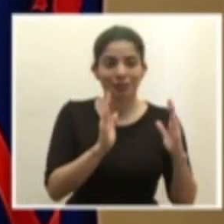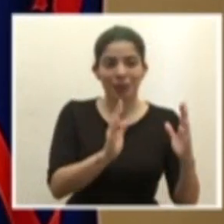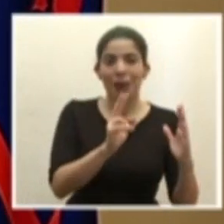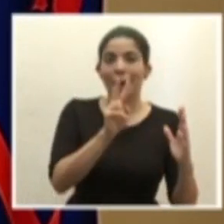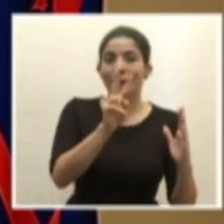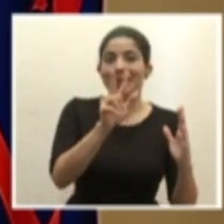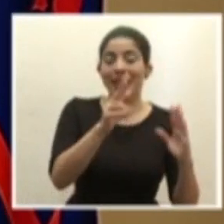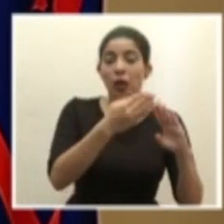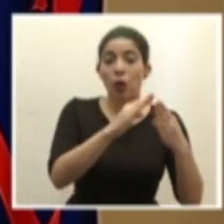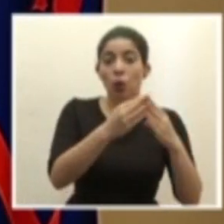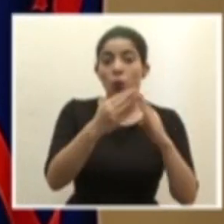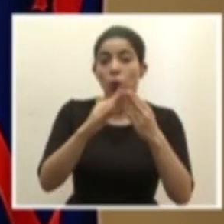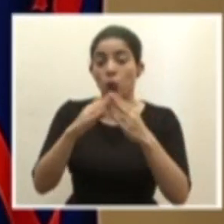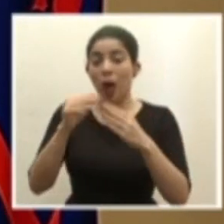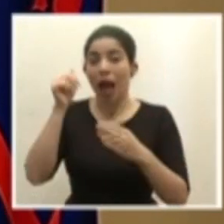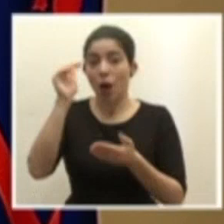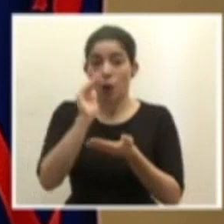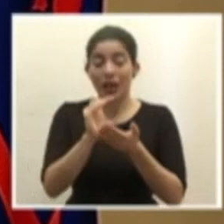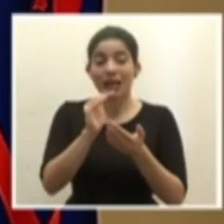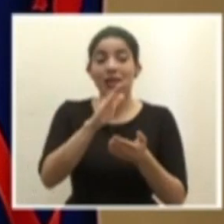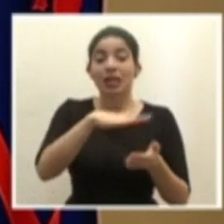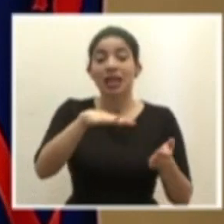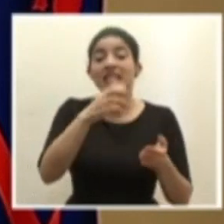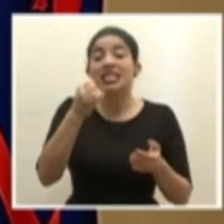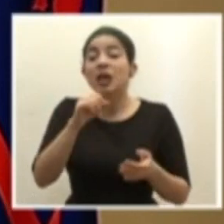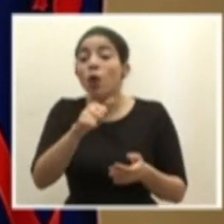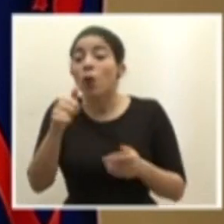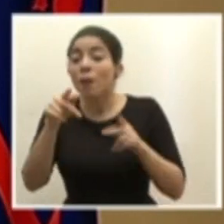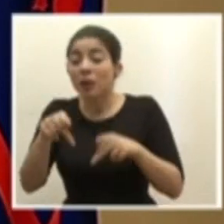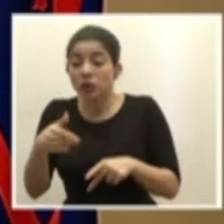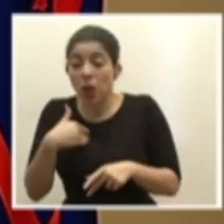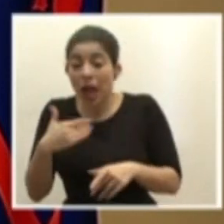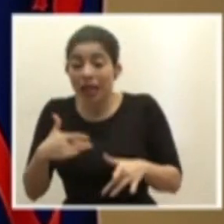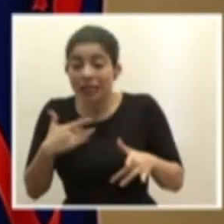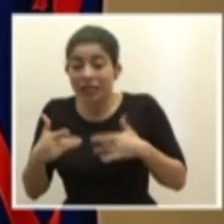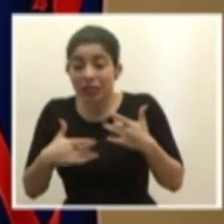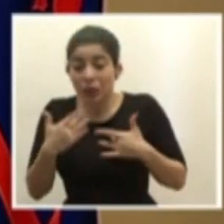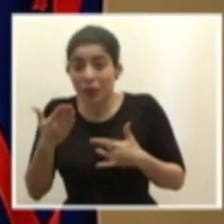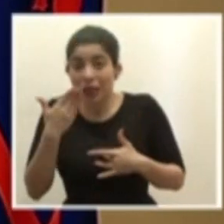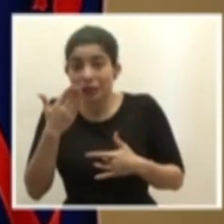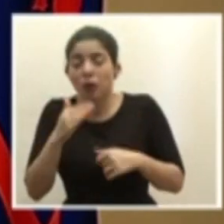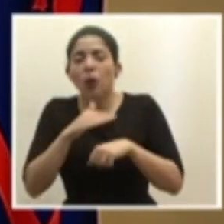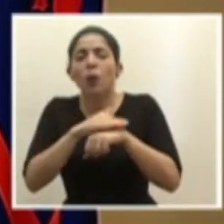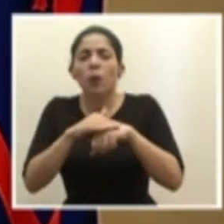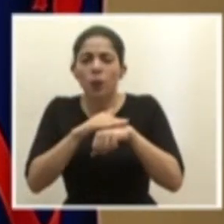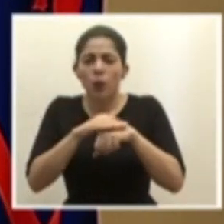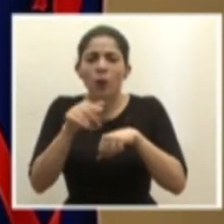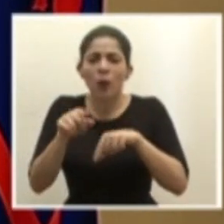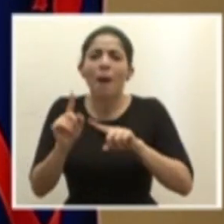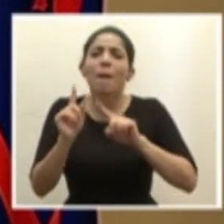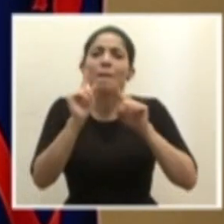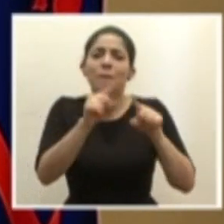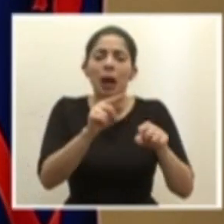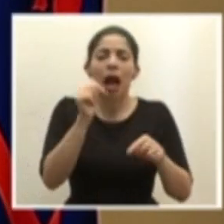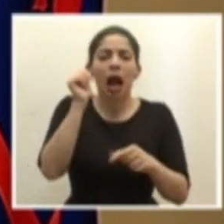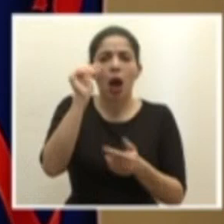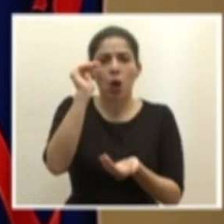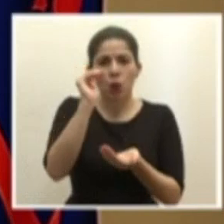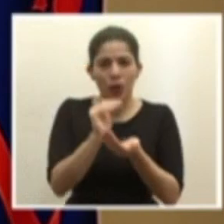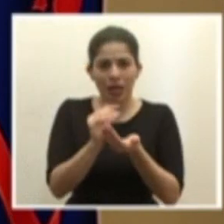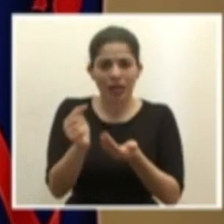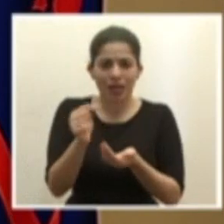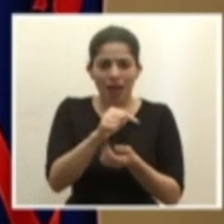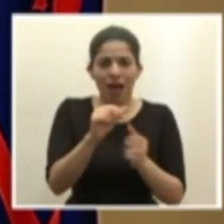23 barrios en Alajuelita, por favor diríjanse a la sede de área de Alajuelita